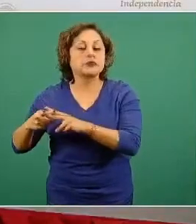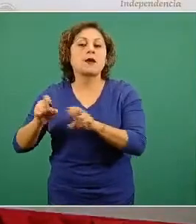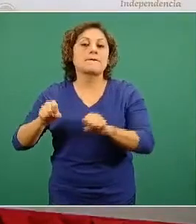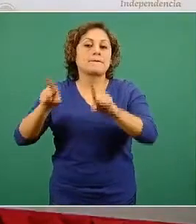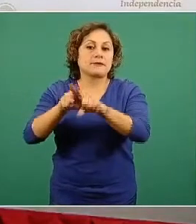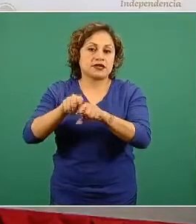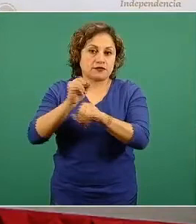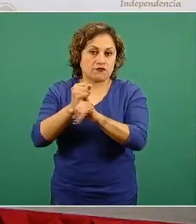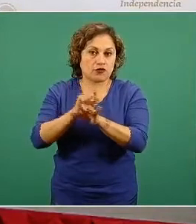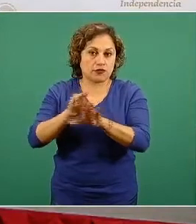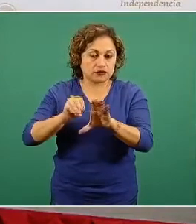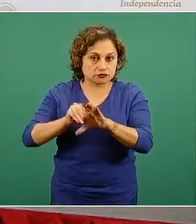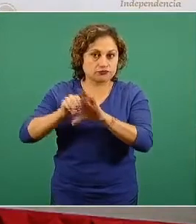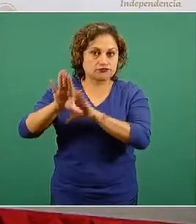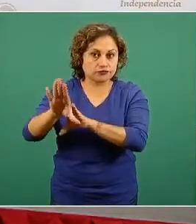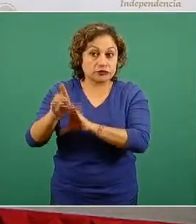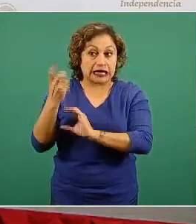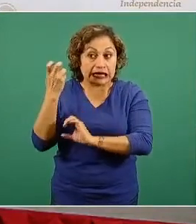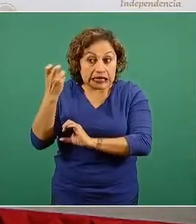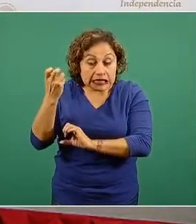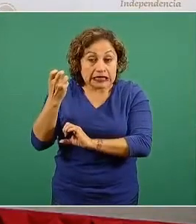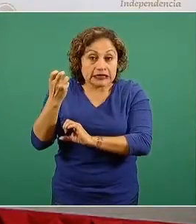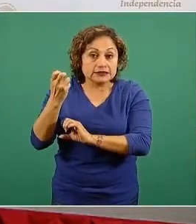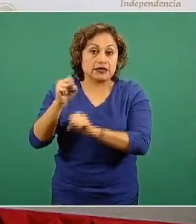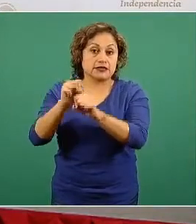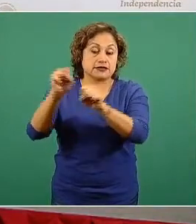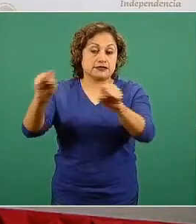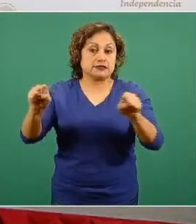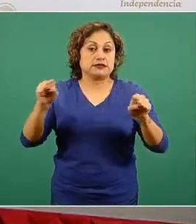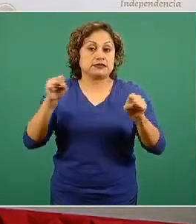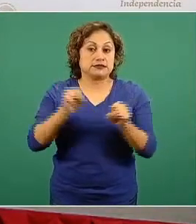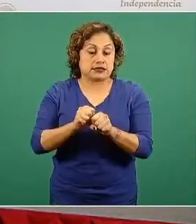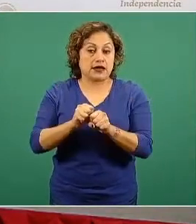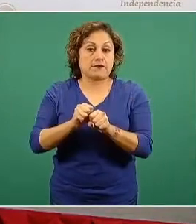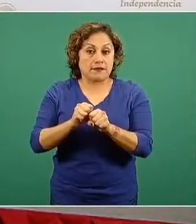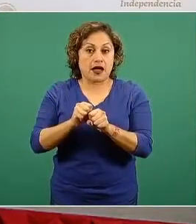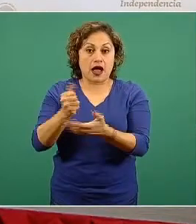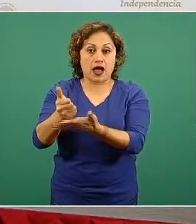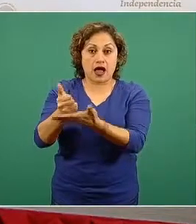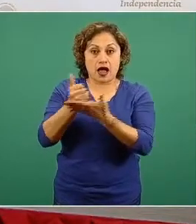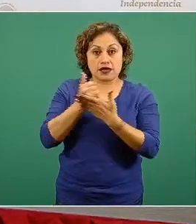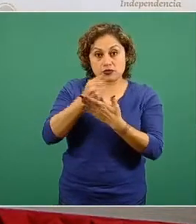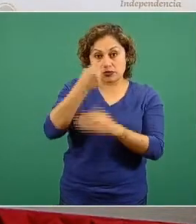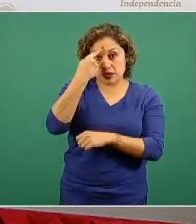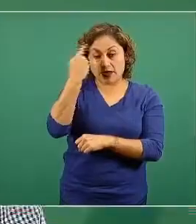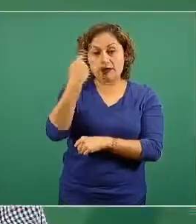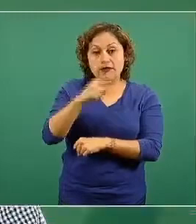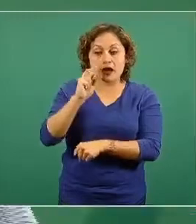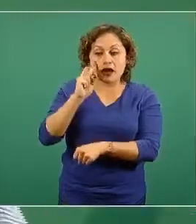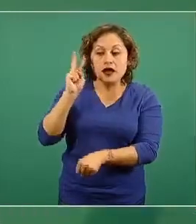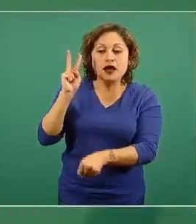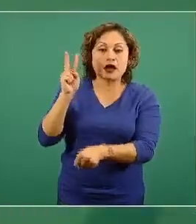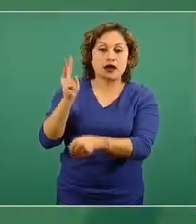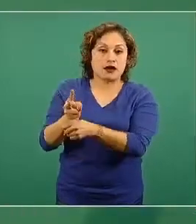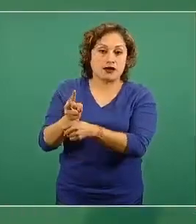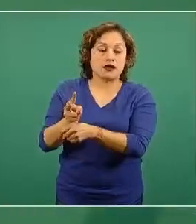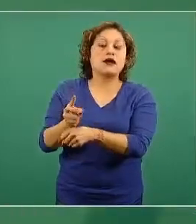o prácticamente hace un año nos permitió conocer cuál era la secuencia genética del nuevo